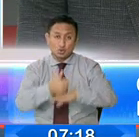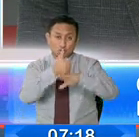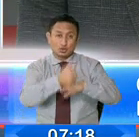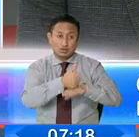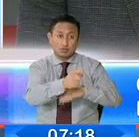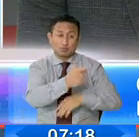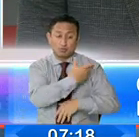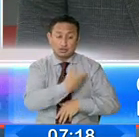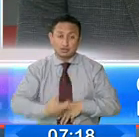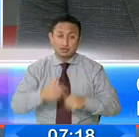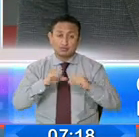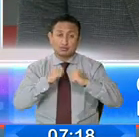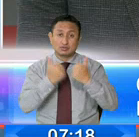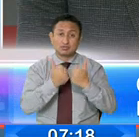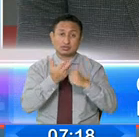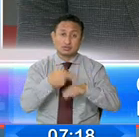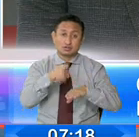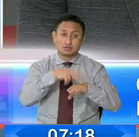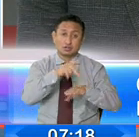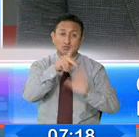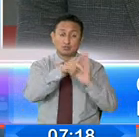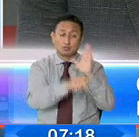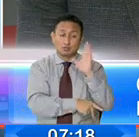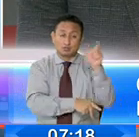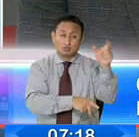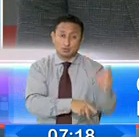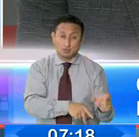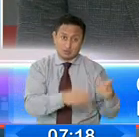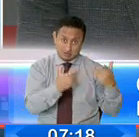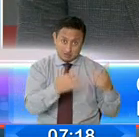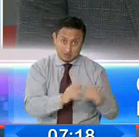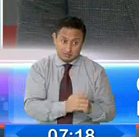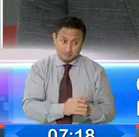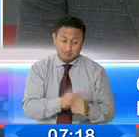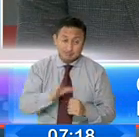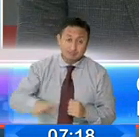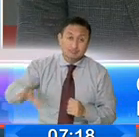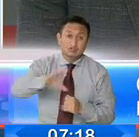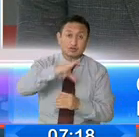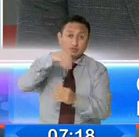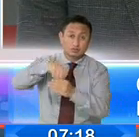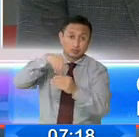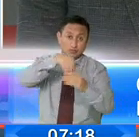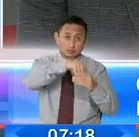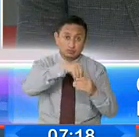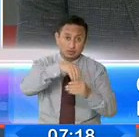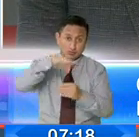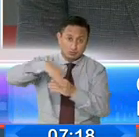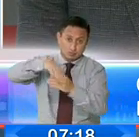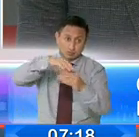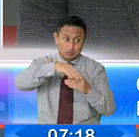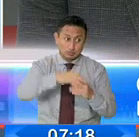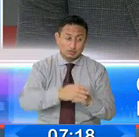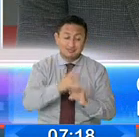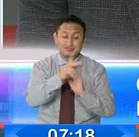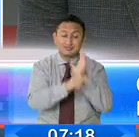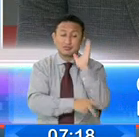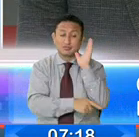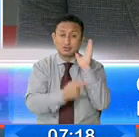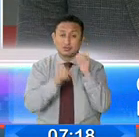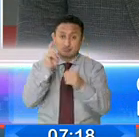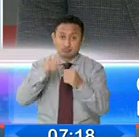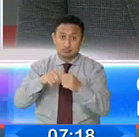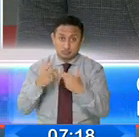presidente, asambleístas nacionales y parlamentarios andinos también hicieron democracia interna, parlamentarios andinos